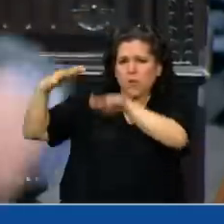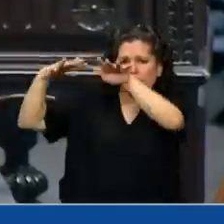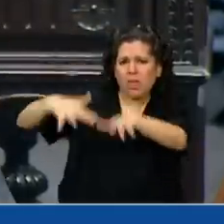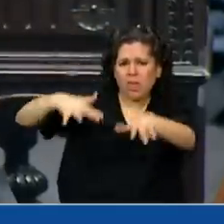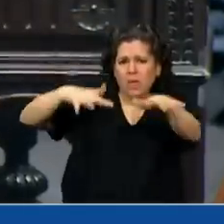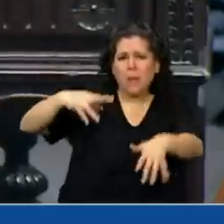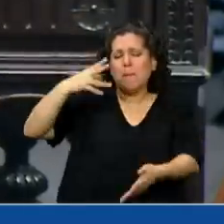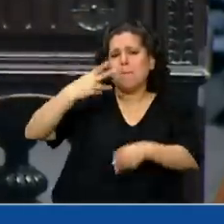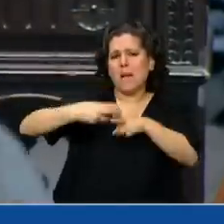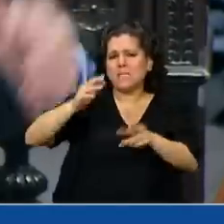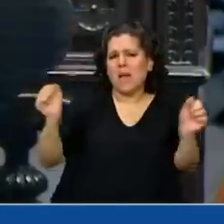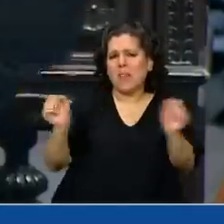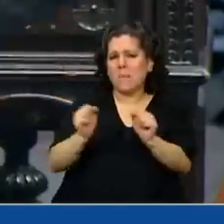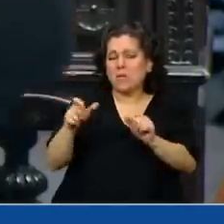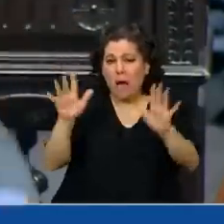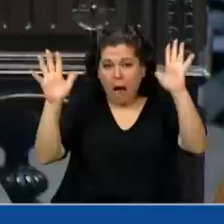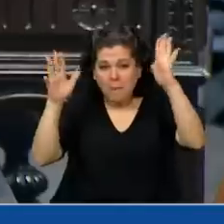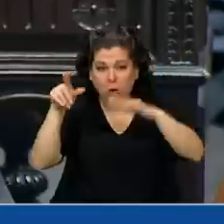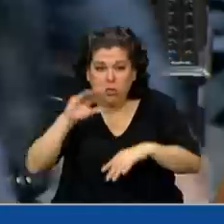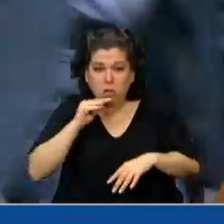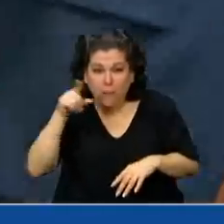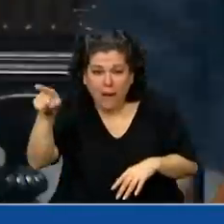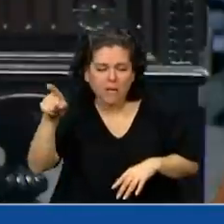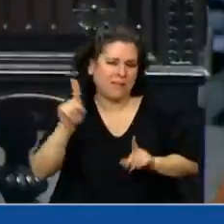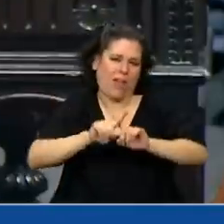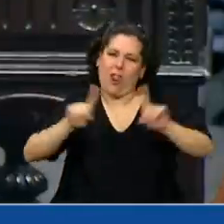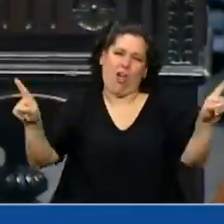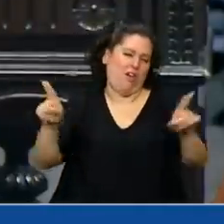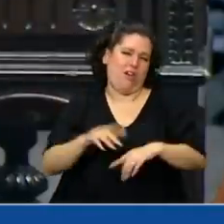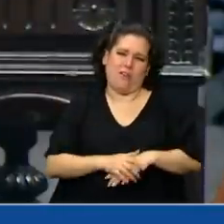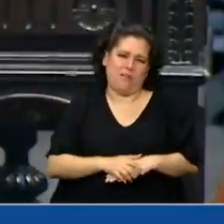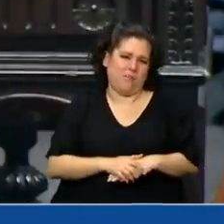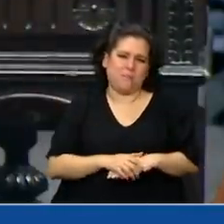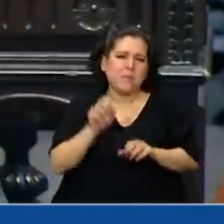aplaudiendo al que lleva la inflación al peor momento de la historia.